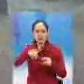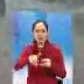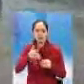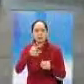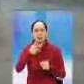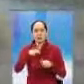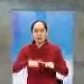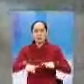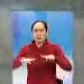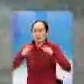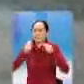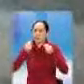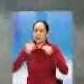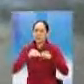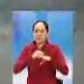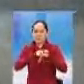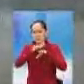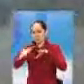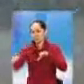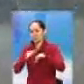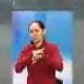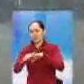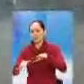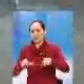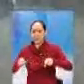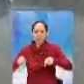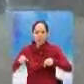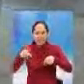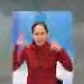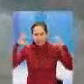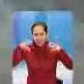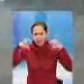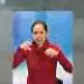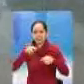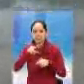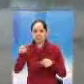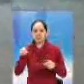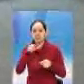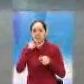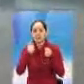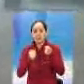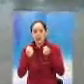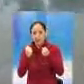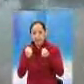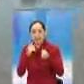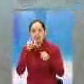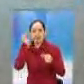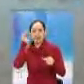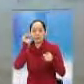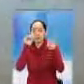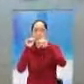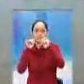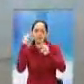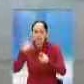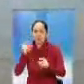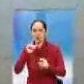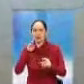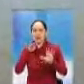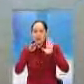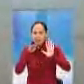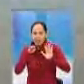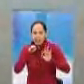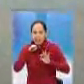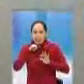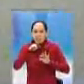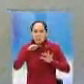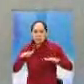vehicular predominó en la salida de la ciudad hacia esta área. Los vehículos debían parar y atravesar lentamente por la cantidad de agua